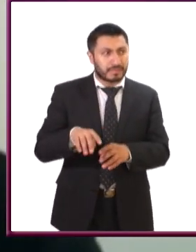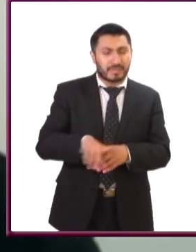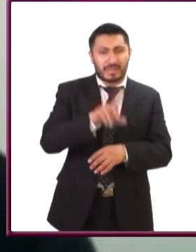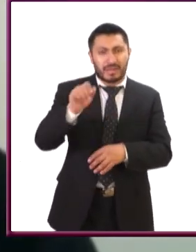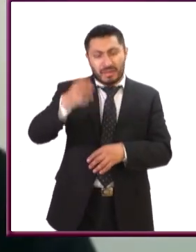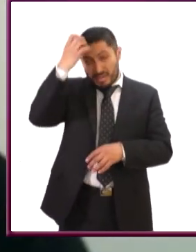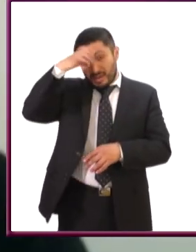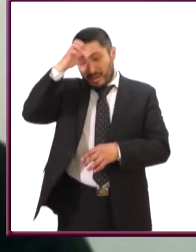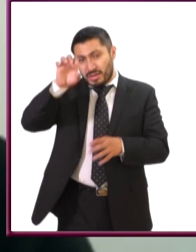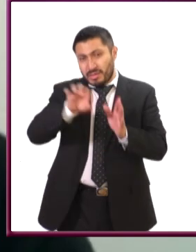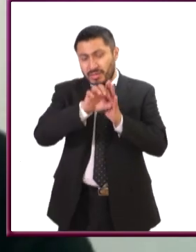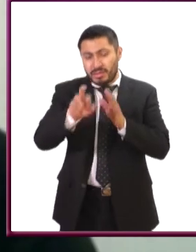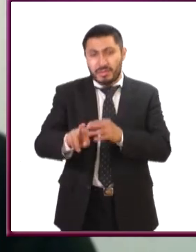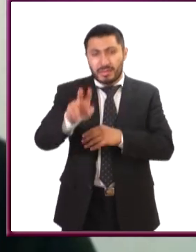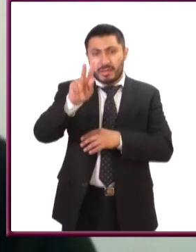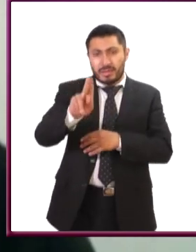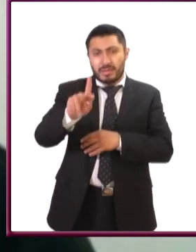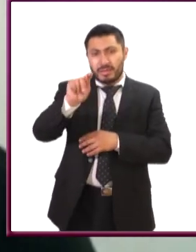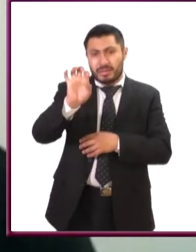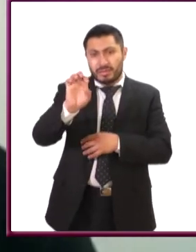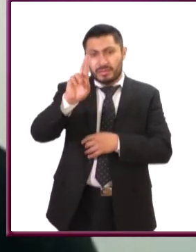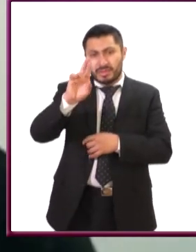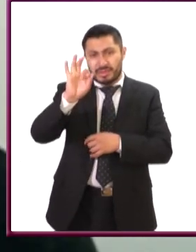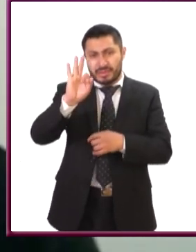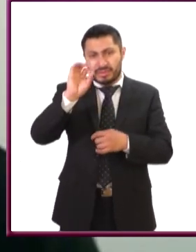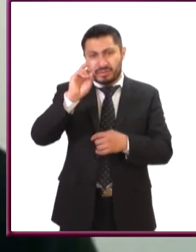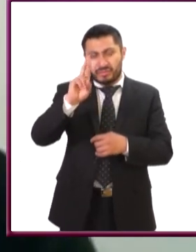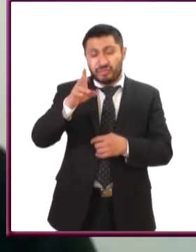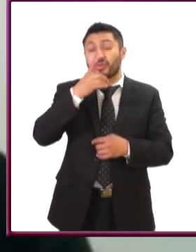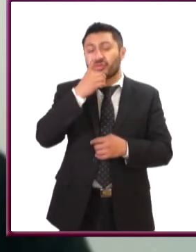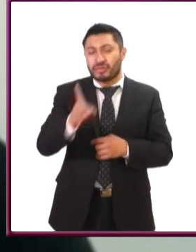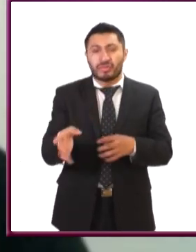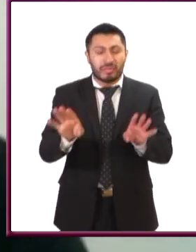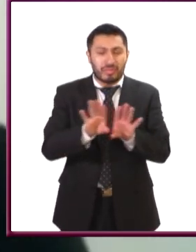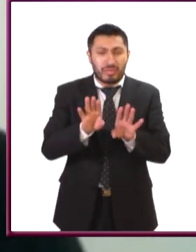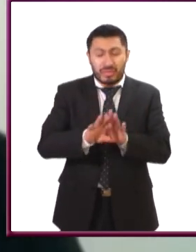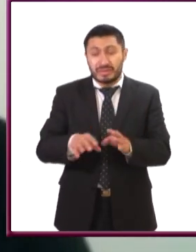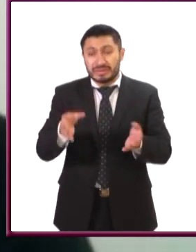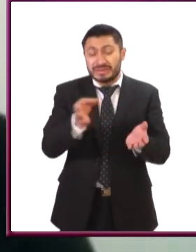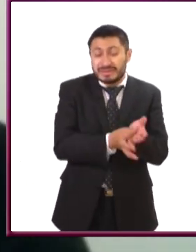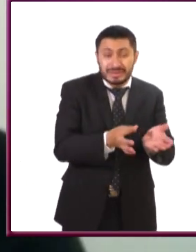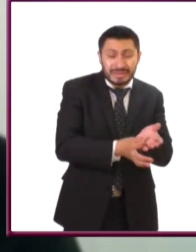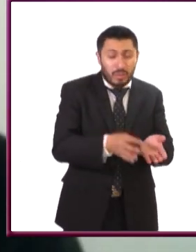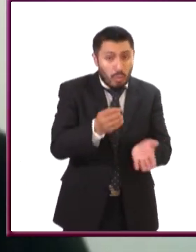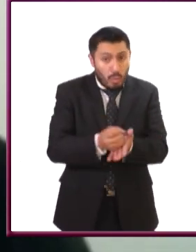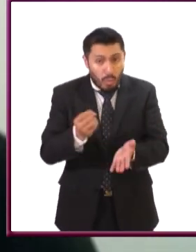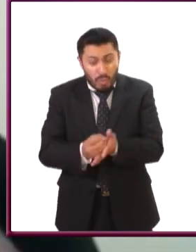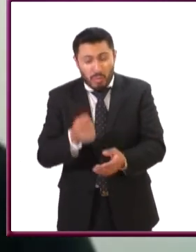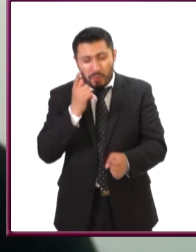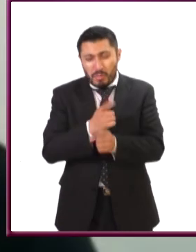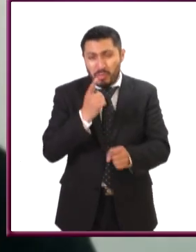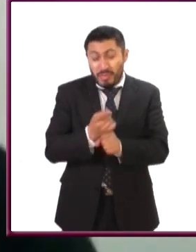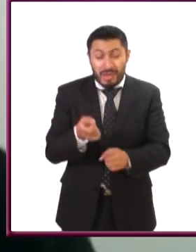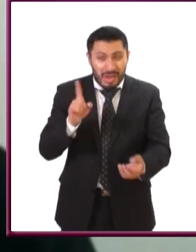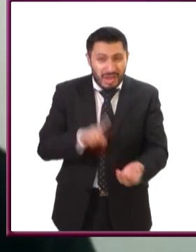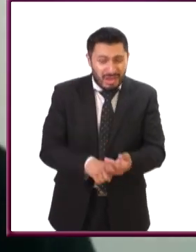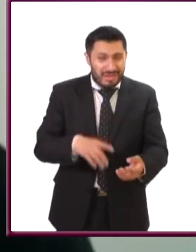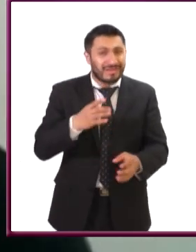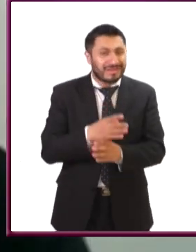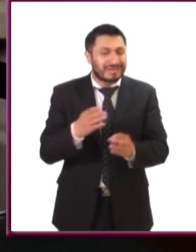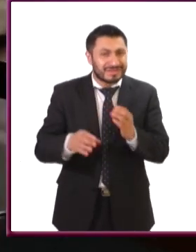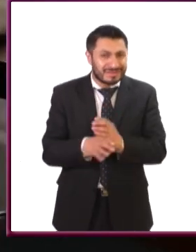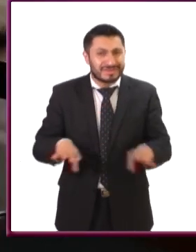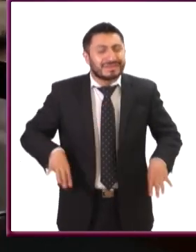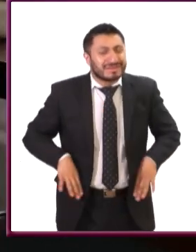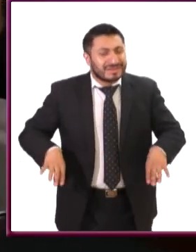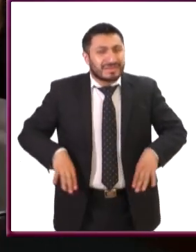Posteriormente vinieron otros experimentos. Por ejemplo, Rutherford envió partículas negativas a chocar contra láminas de oro y encontró que la mayor